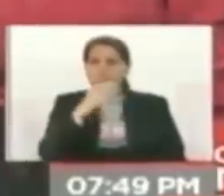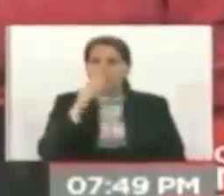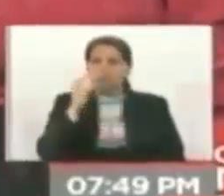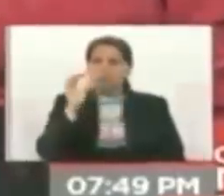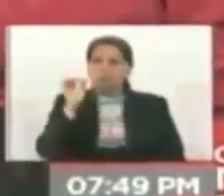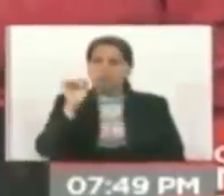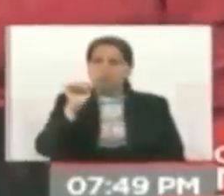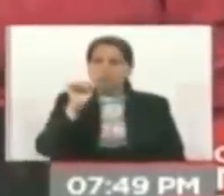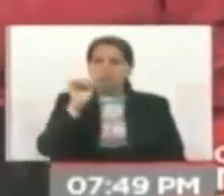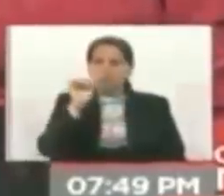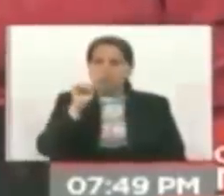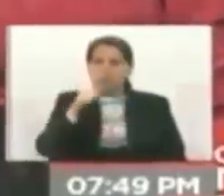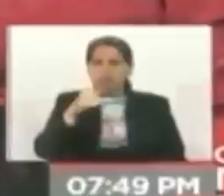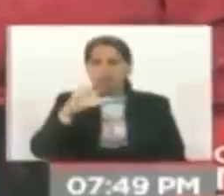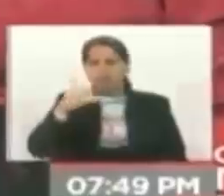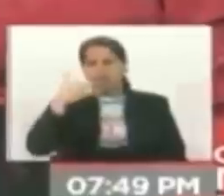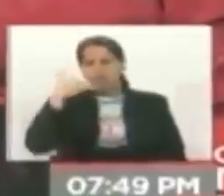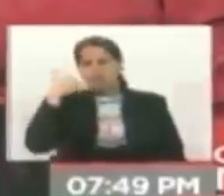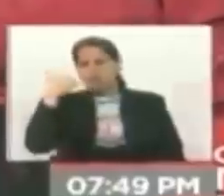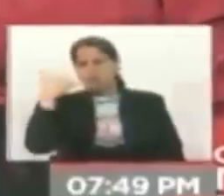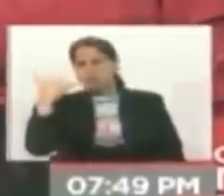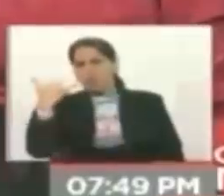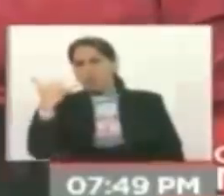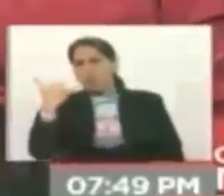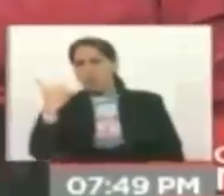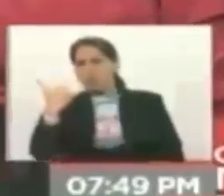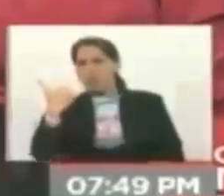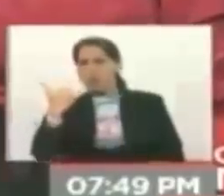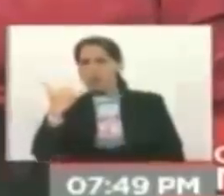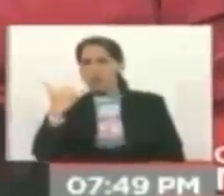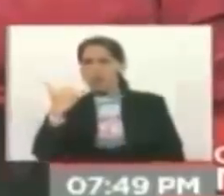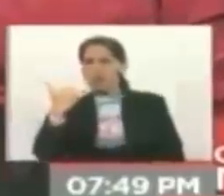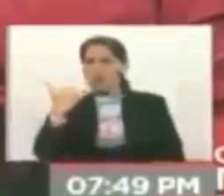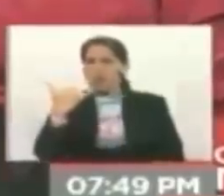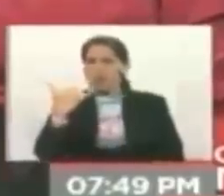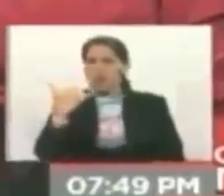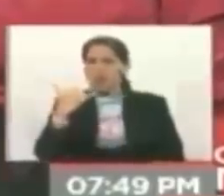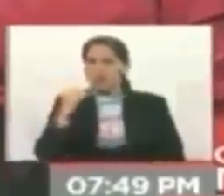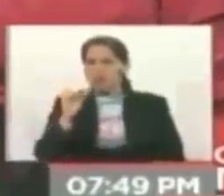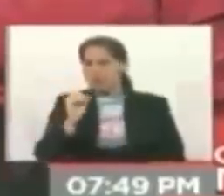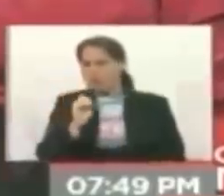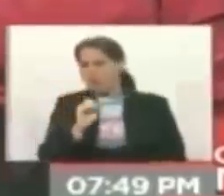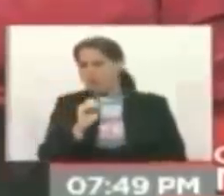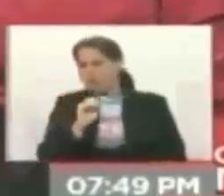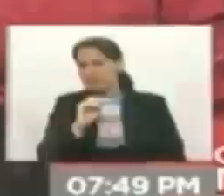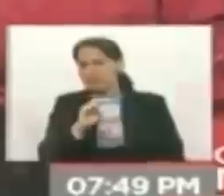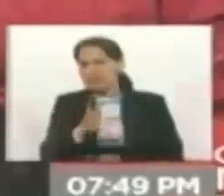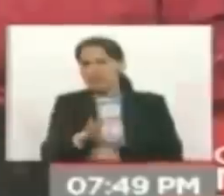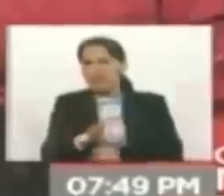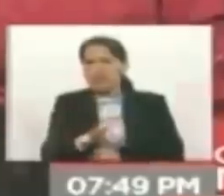Que ningún chavista se desmoralice por lo que dijo México, aseveró.